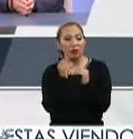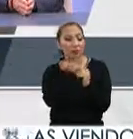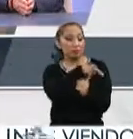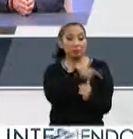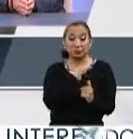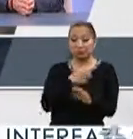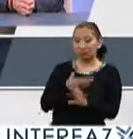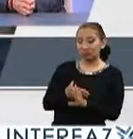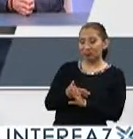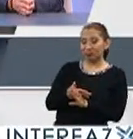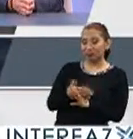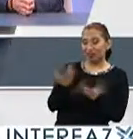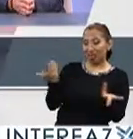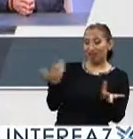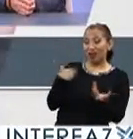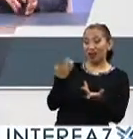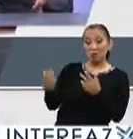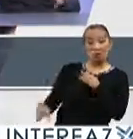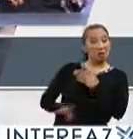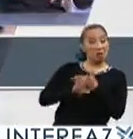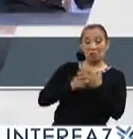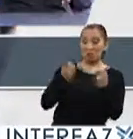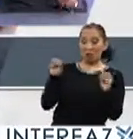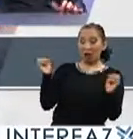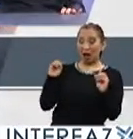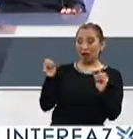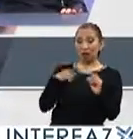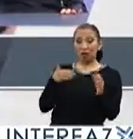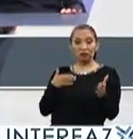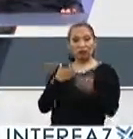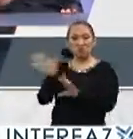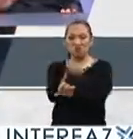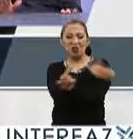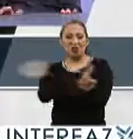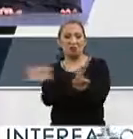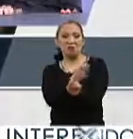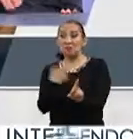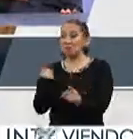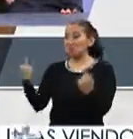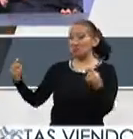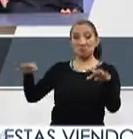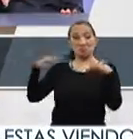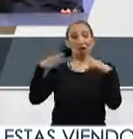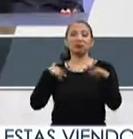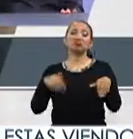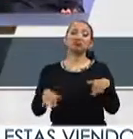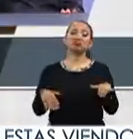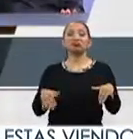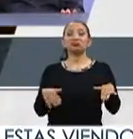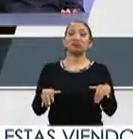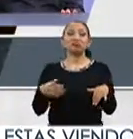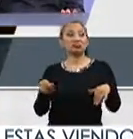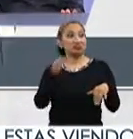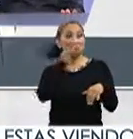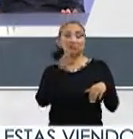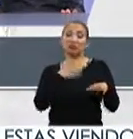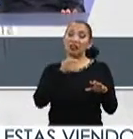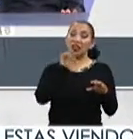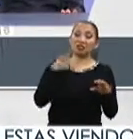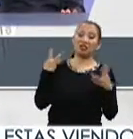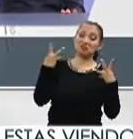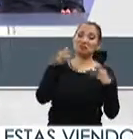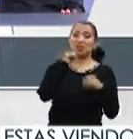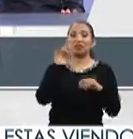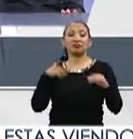las personas. ¿Por qué? Porque no hay consecuencias. O sea, nosotros podemos salir a la calle y cachetear a alguien y nadie nos dice nada y seguimos caminando. Si nadie me dice nada, entonces